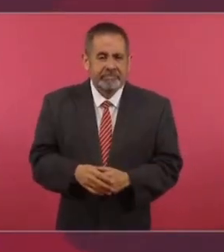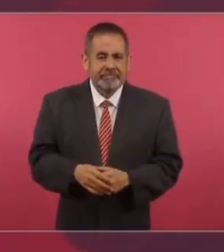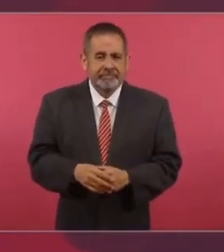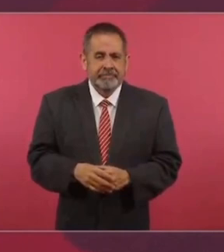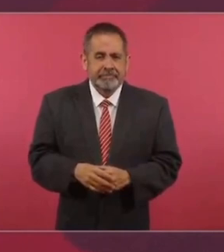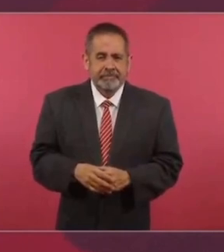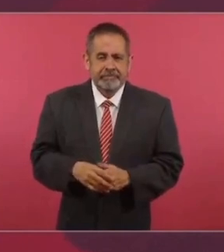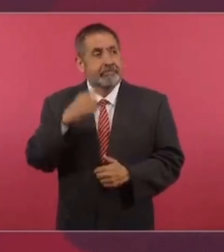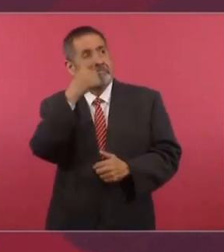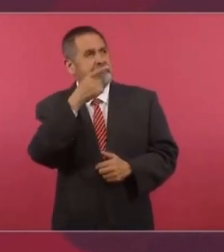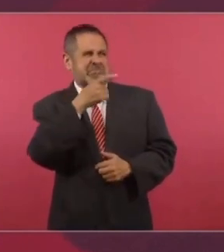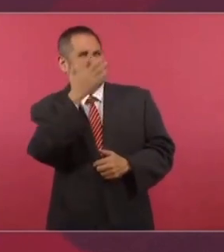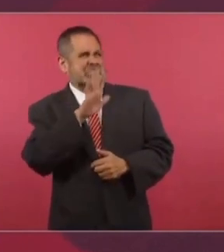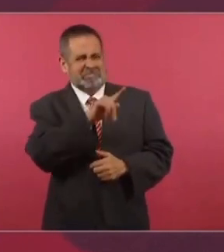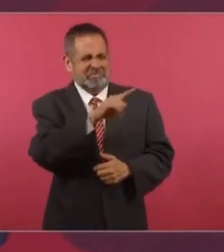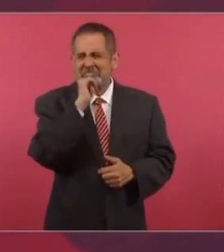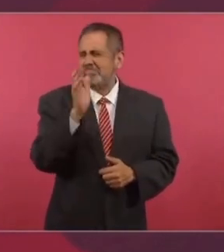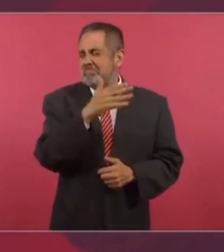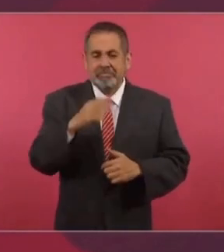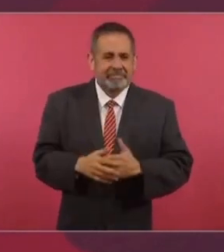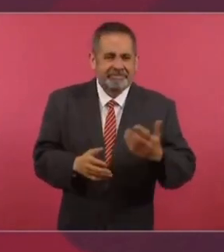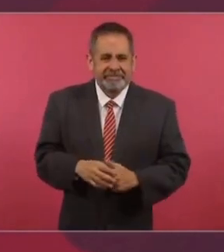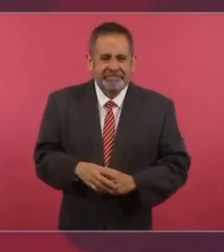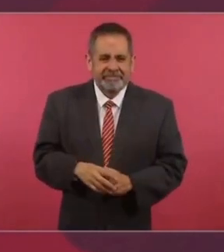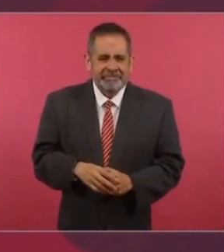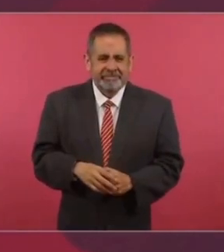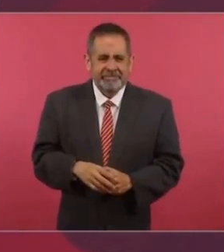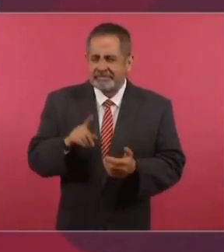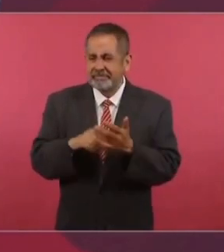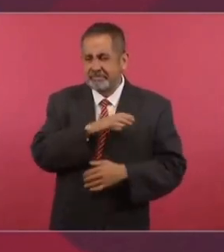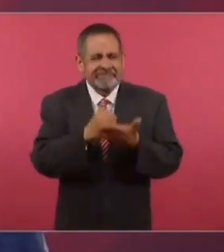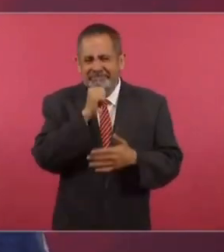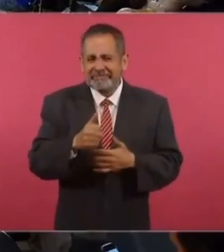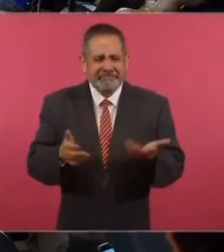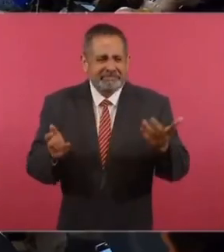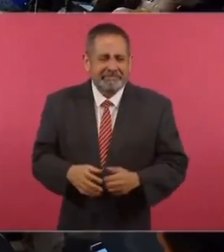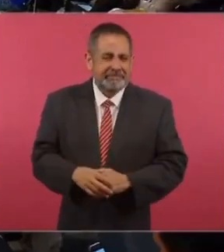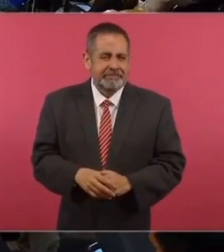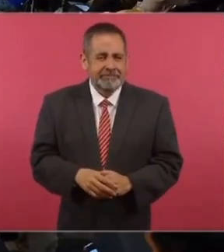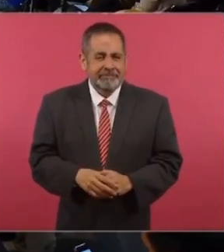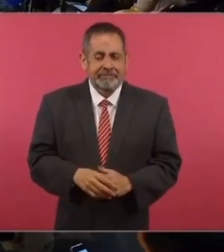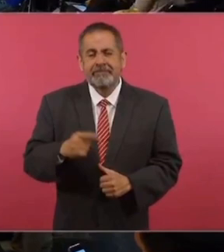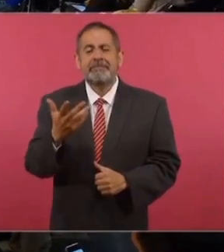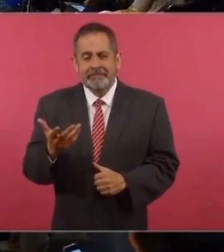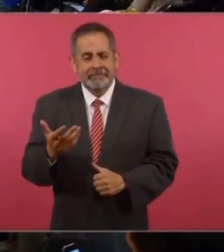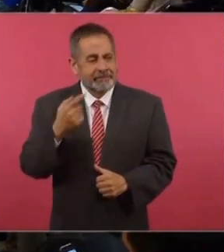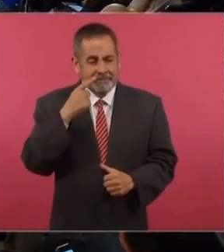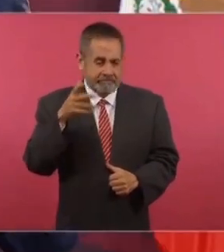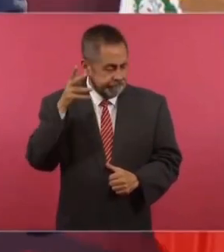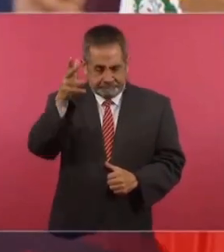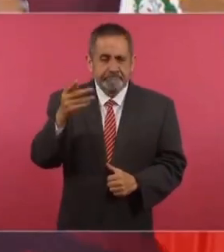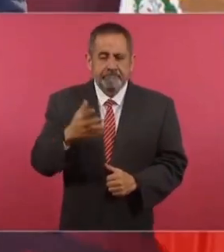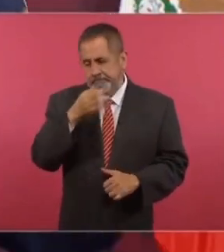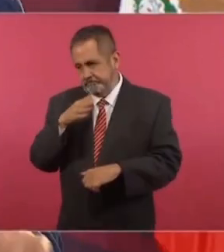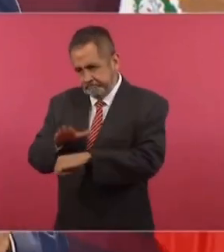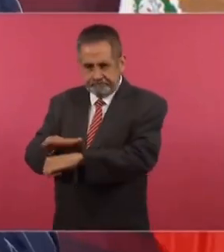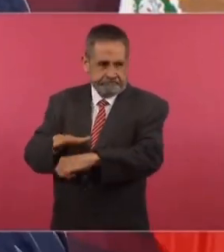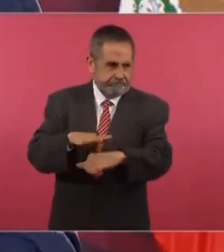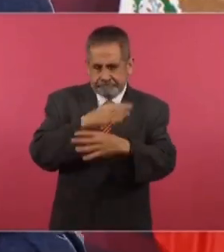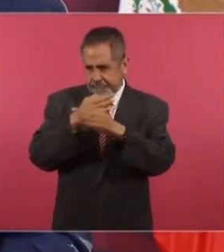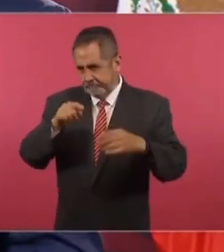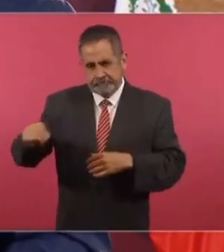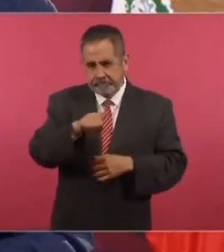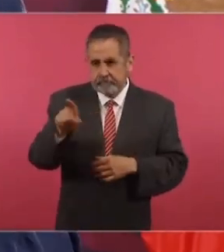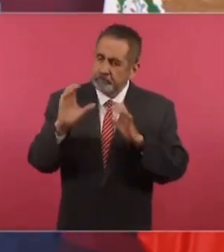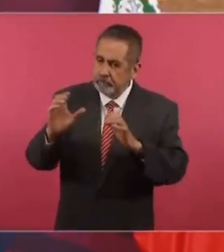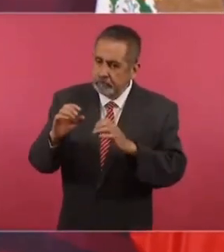hasta ni se parece el futuro candidato o candidata. ¿Y qué hacer hacia adelante? Bueno, decirle a la gente,